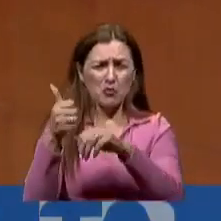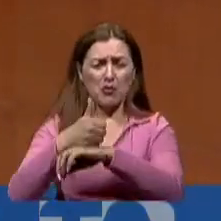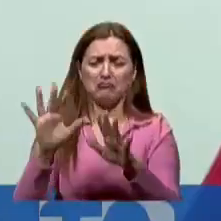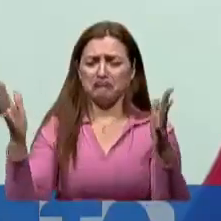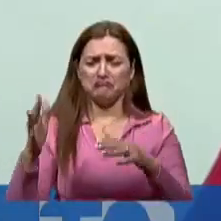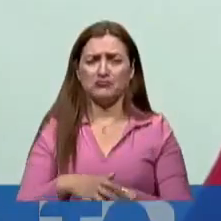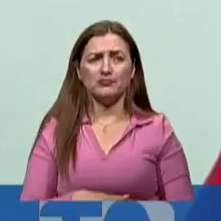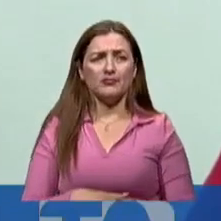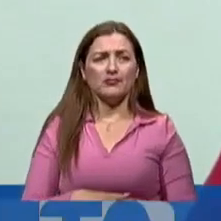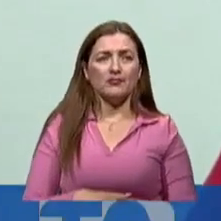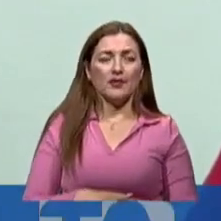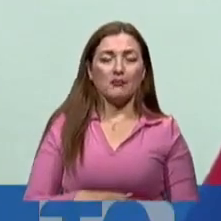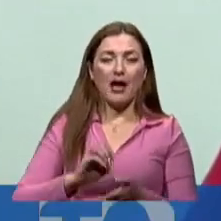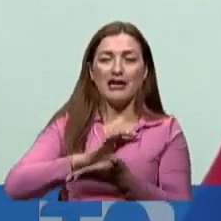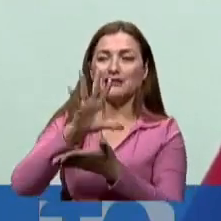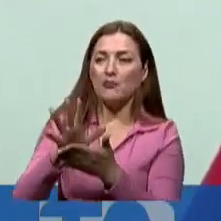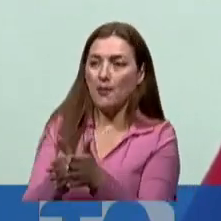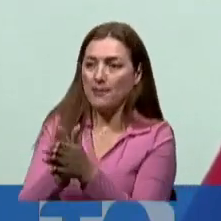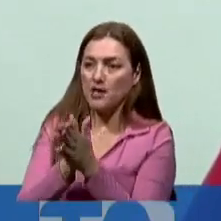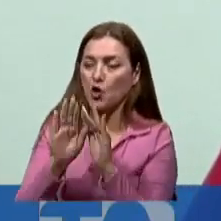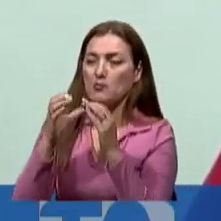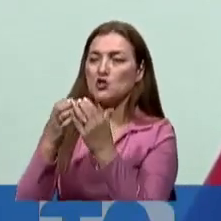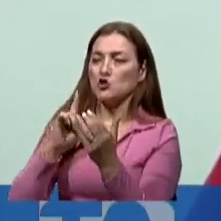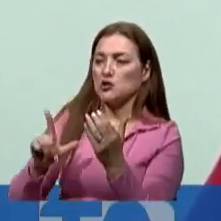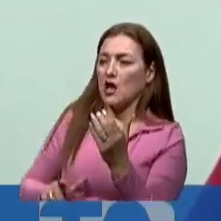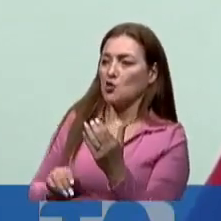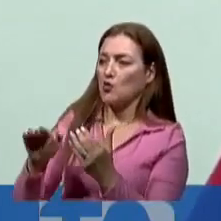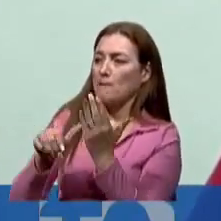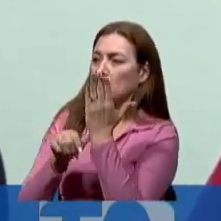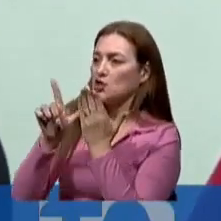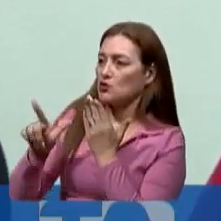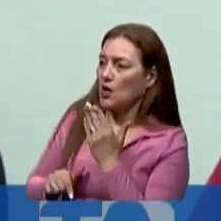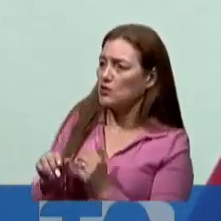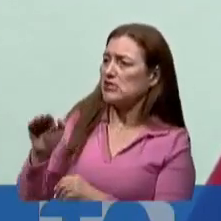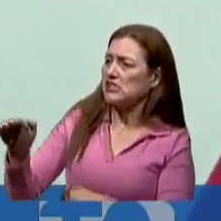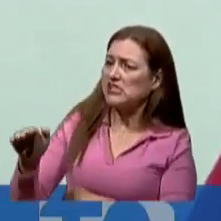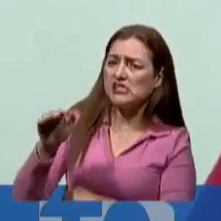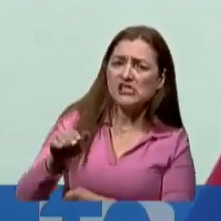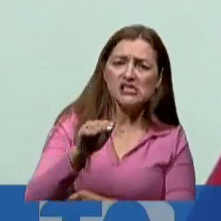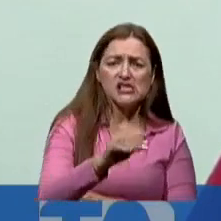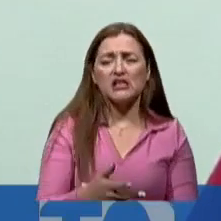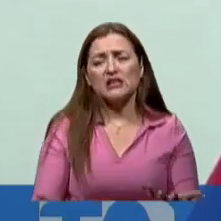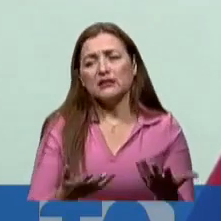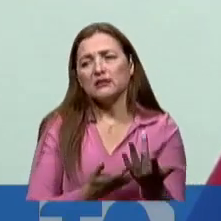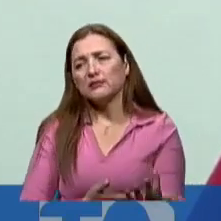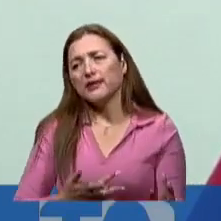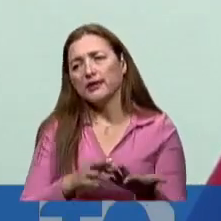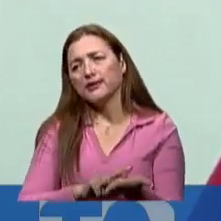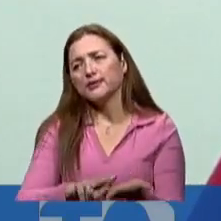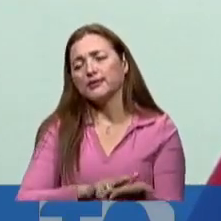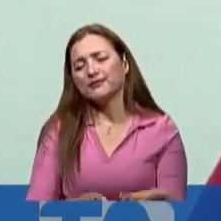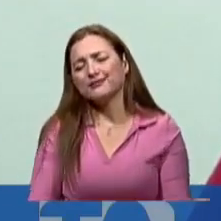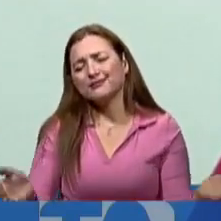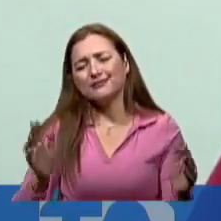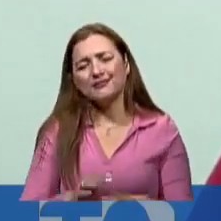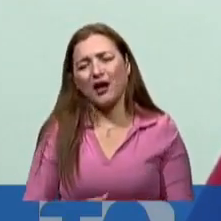autoridades hemos pedido a la asamblea nacional a la comisión de la salud al ministro de salud y seguimos en compás de espera las reuniones y